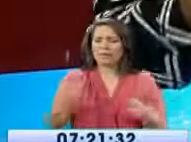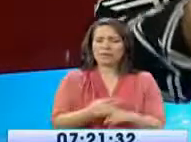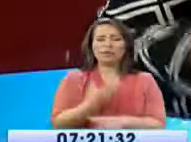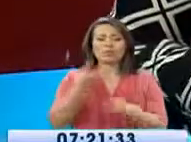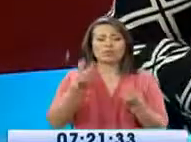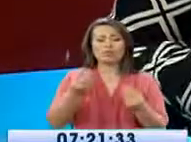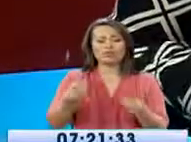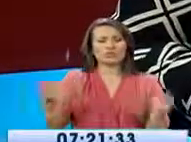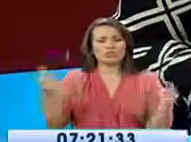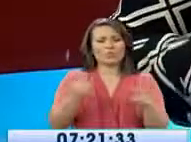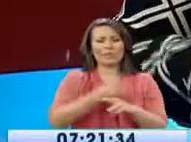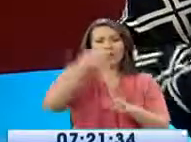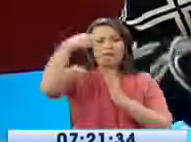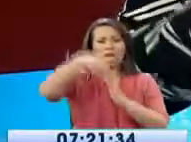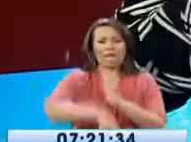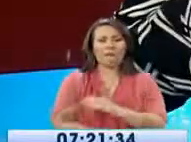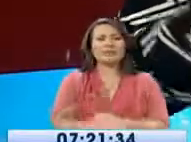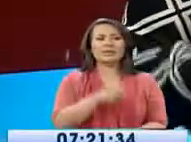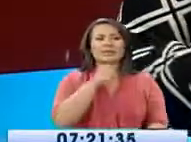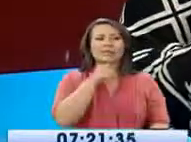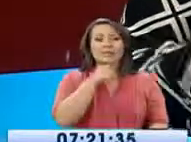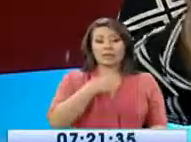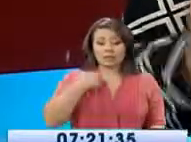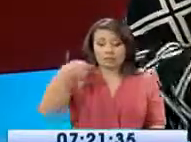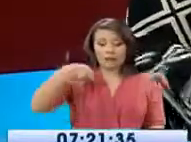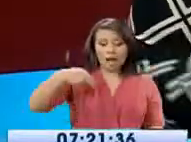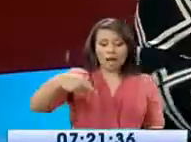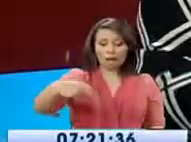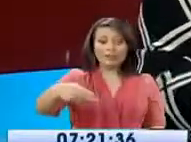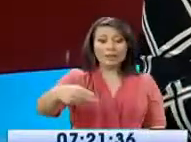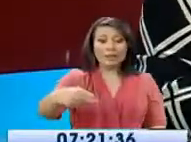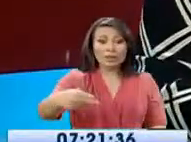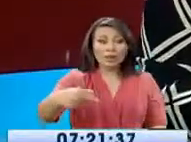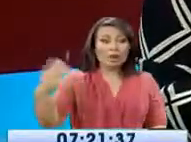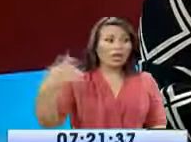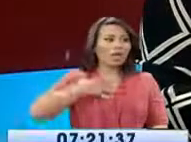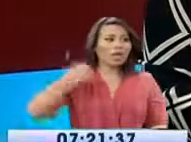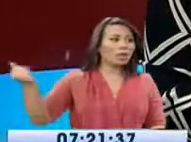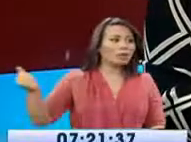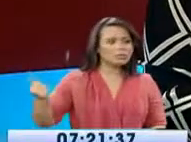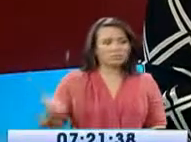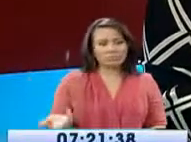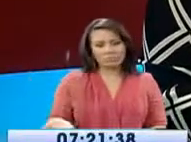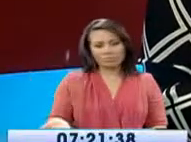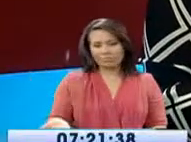las principales víctimas son los transeúntes que circulan por esa zona. Veamos.